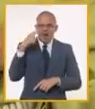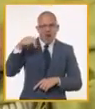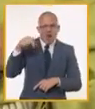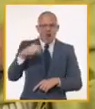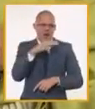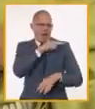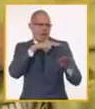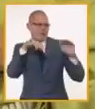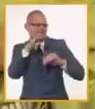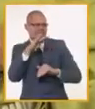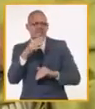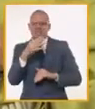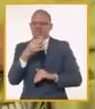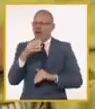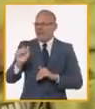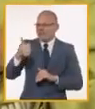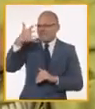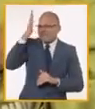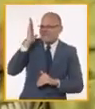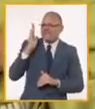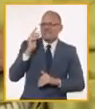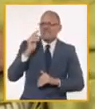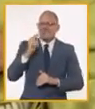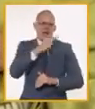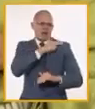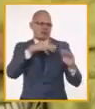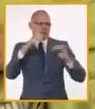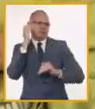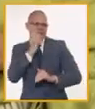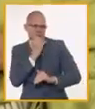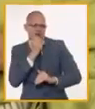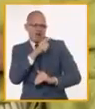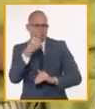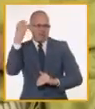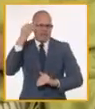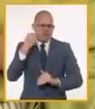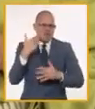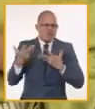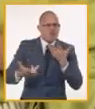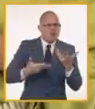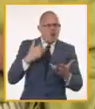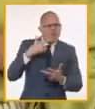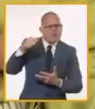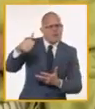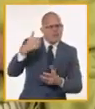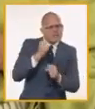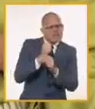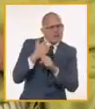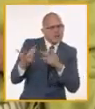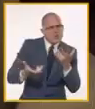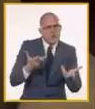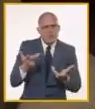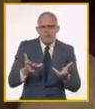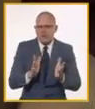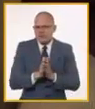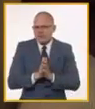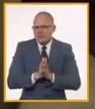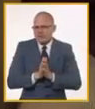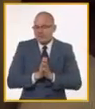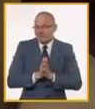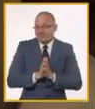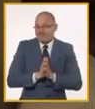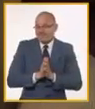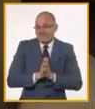de esa nueva generación que ha tenido que tomar la rienda en un momento tan complejo para la humanidad y para Cuba? Tú lo has dicho,